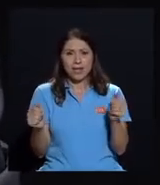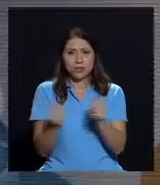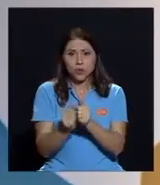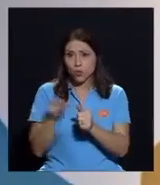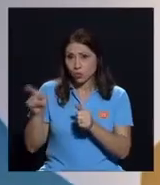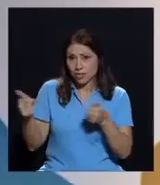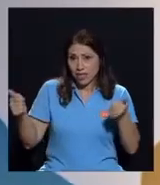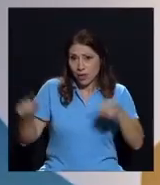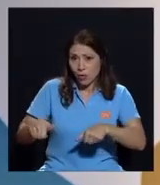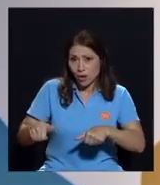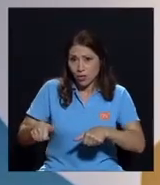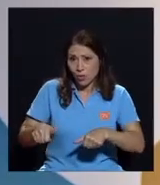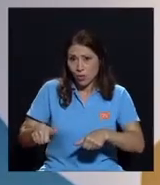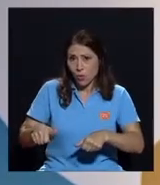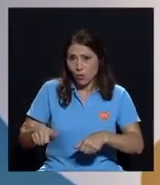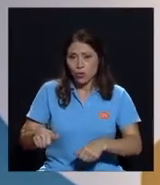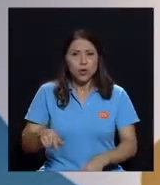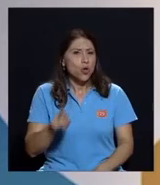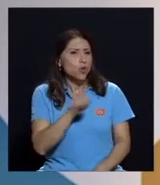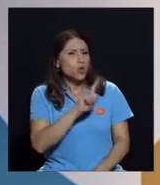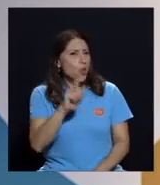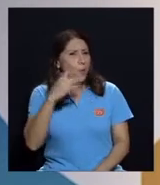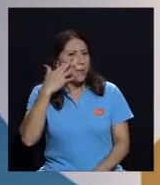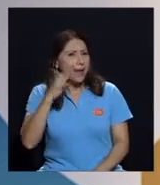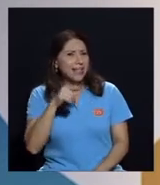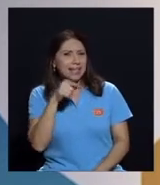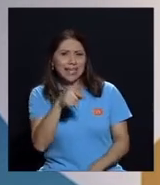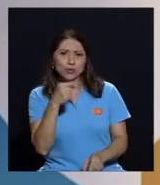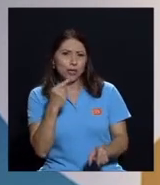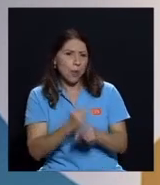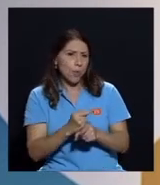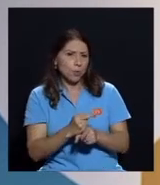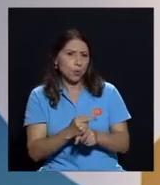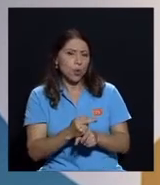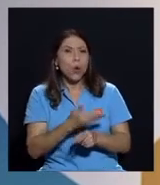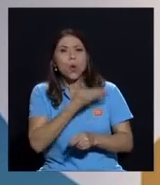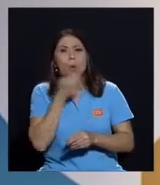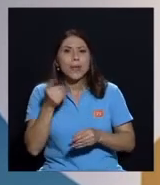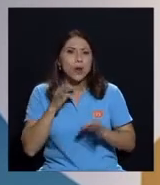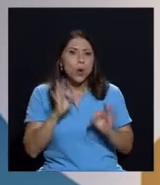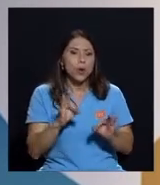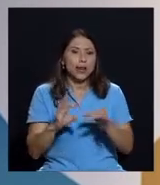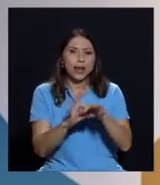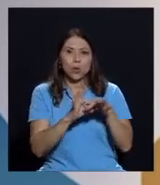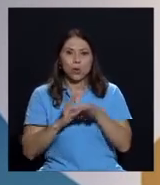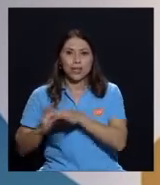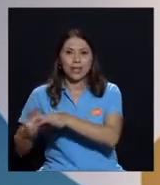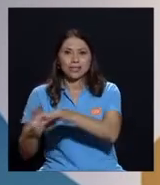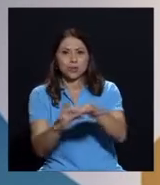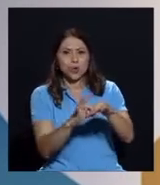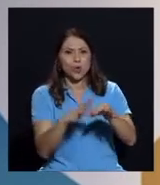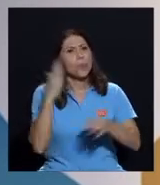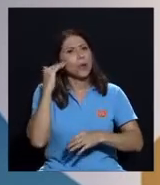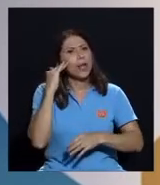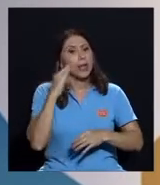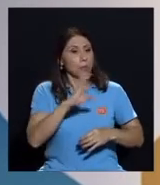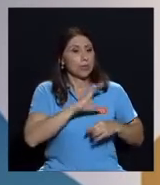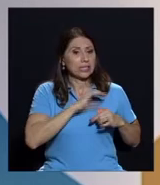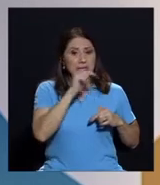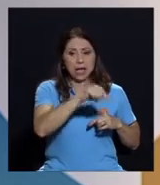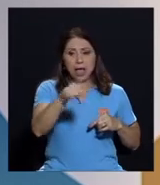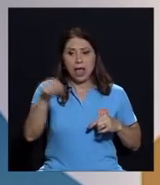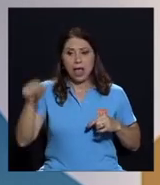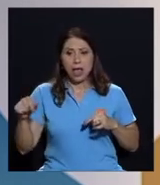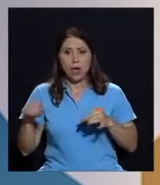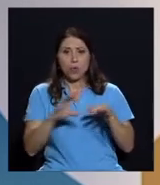no me parece que sea eso lo oportuno no lo más oportuno de la coordinación y lo digo por qué porque unificación de todas las policías estaríamos